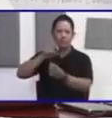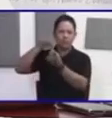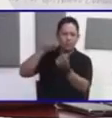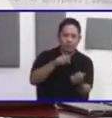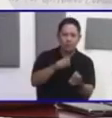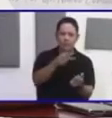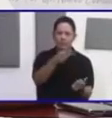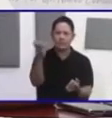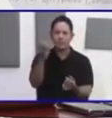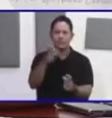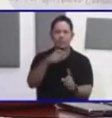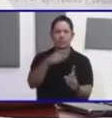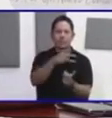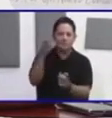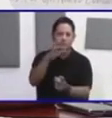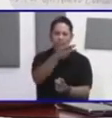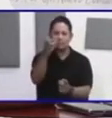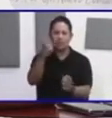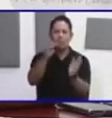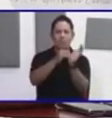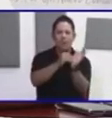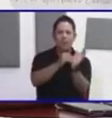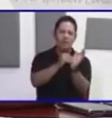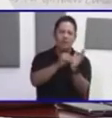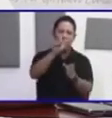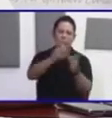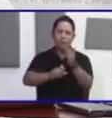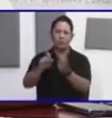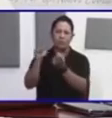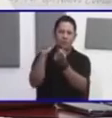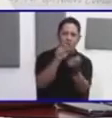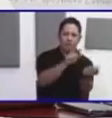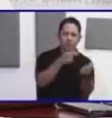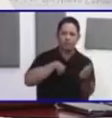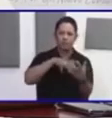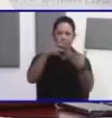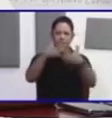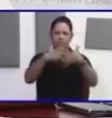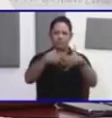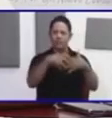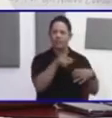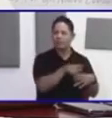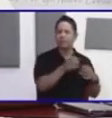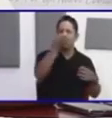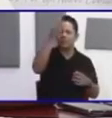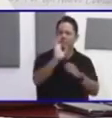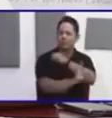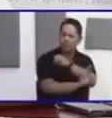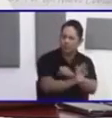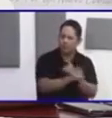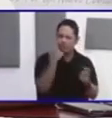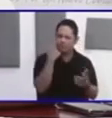300,000 pesos que vamos a manejar a través de una empresa que estamos en proceso de análisis,